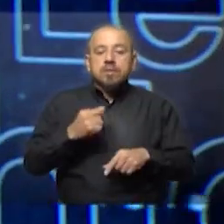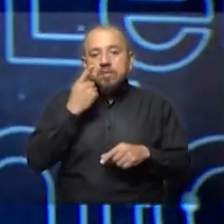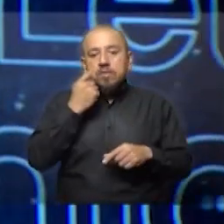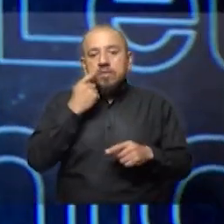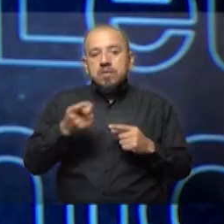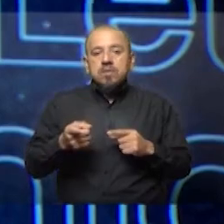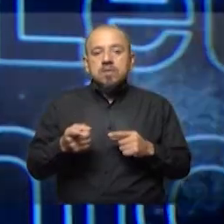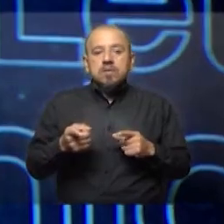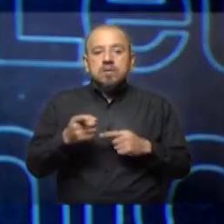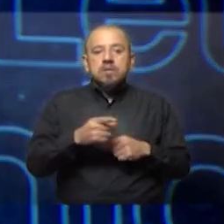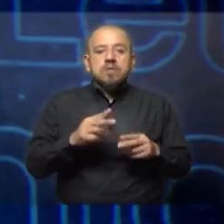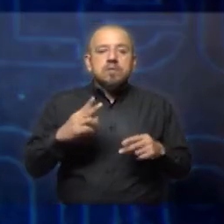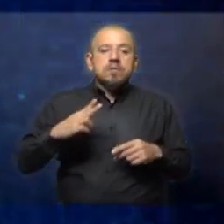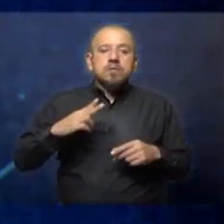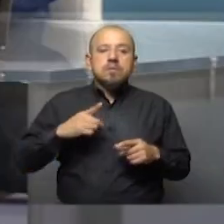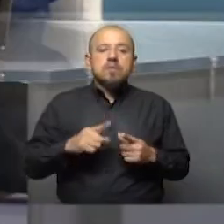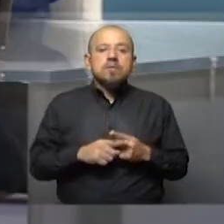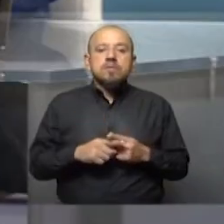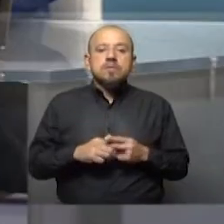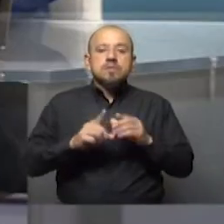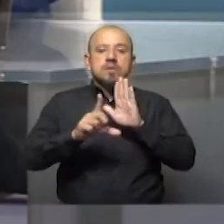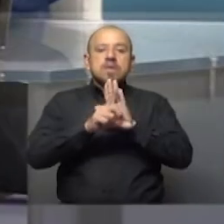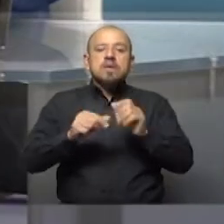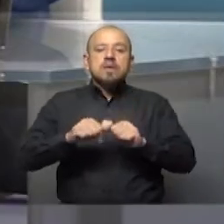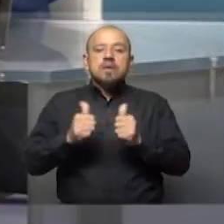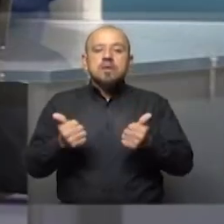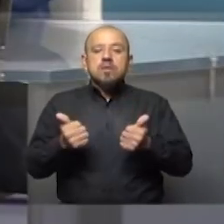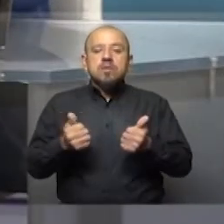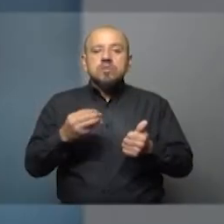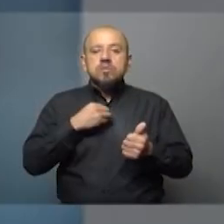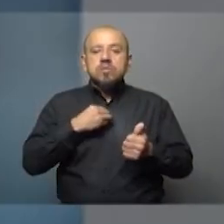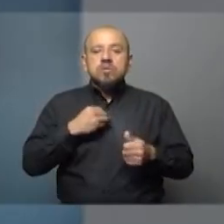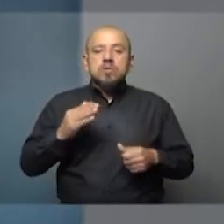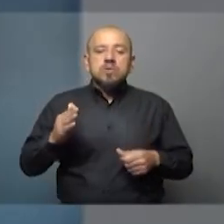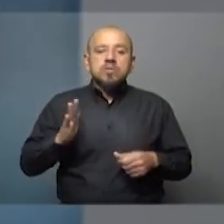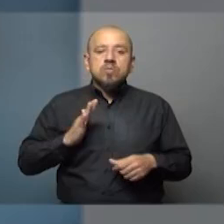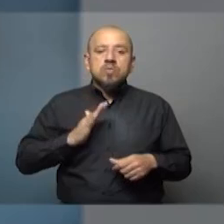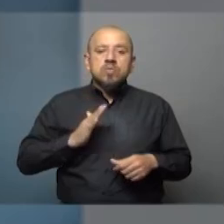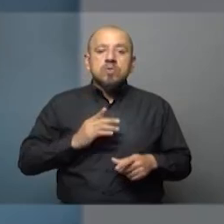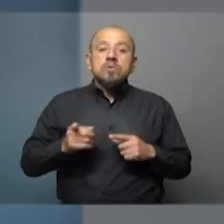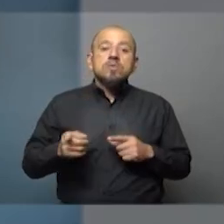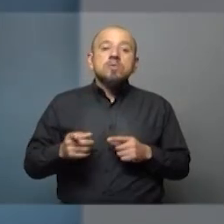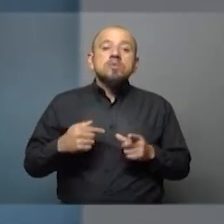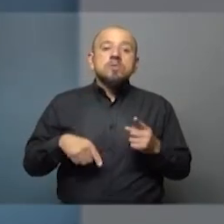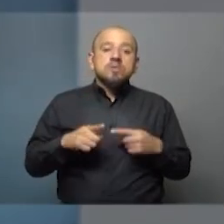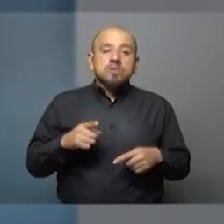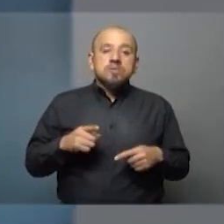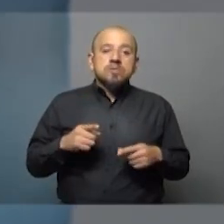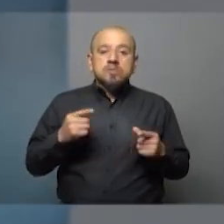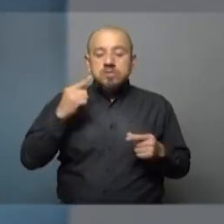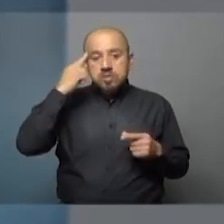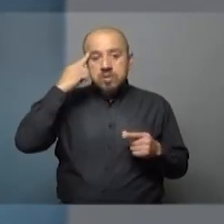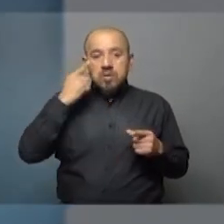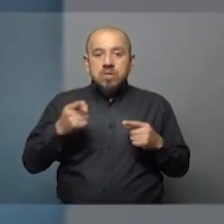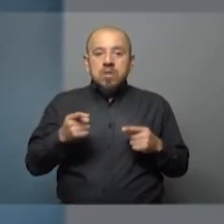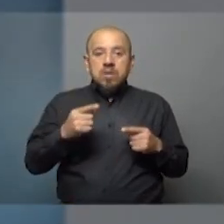en la Esfera privada la Ley de Divorcio por sola voluntad de la mujer se suele señalar como un hito de peso además de su pensamiento